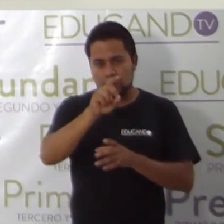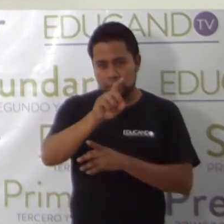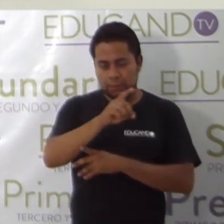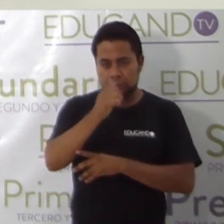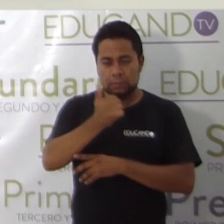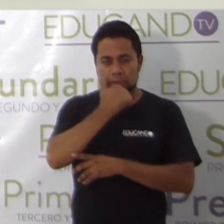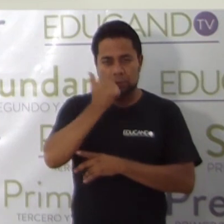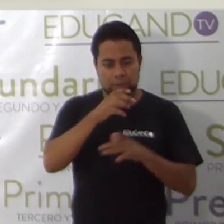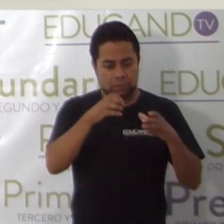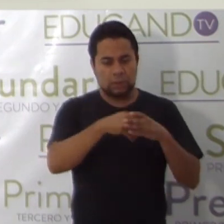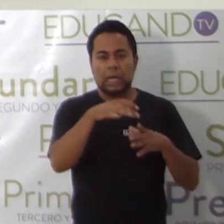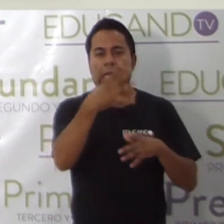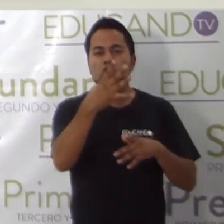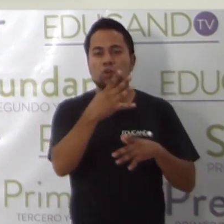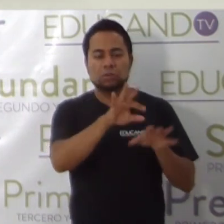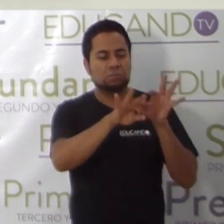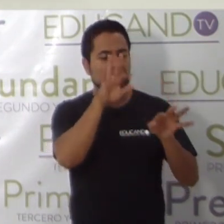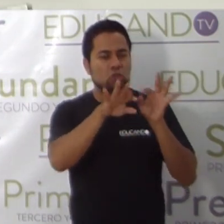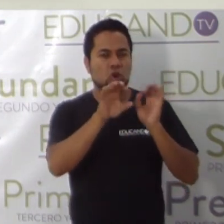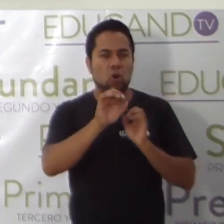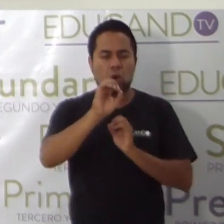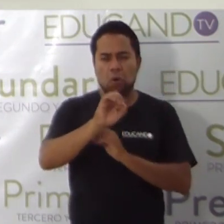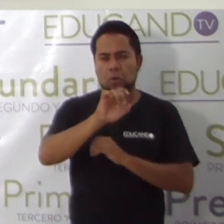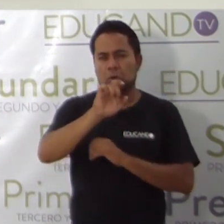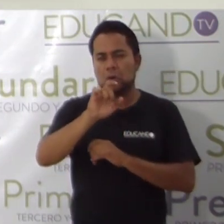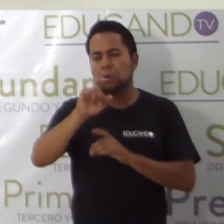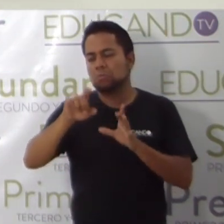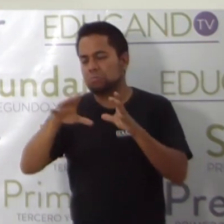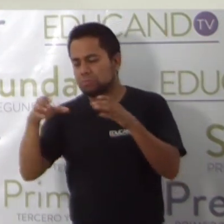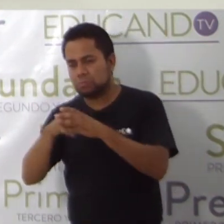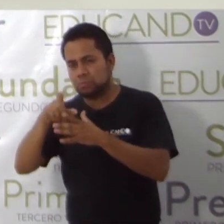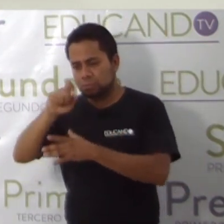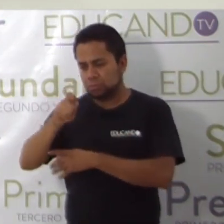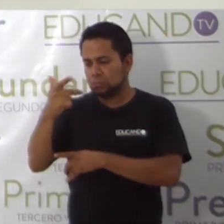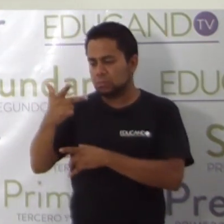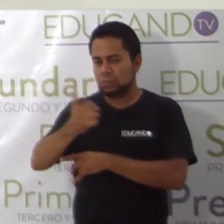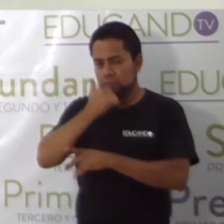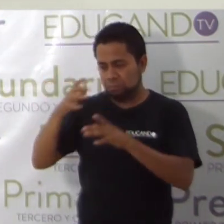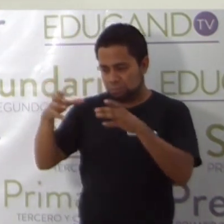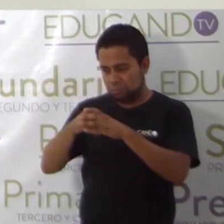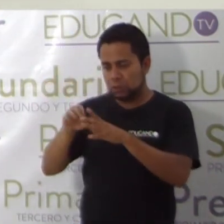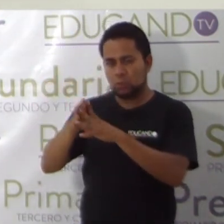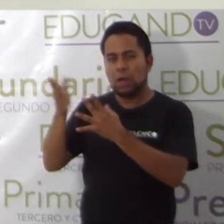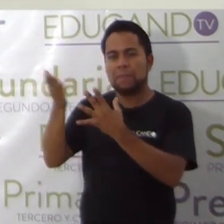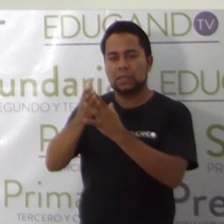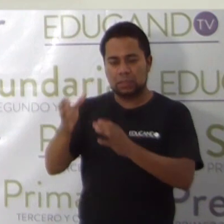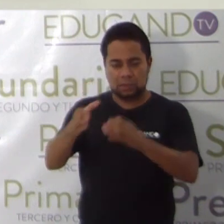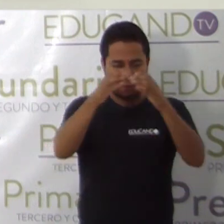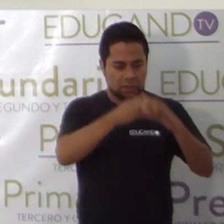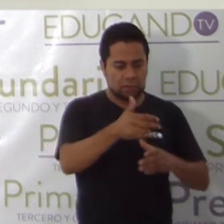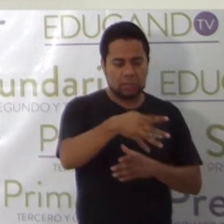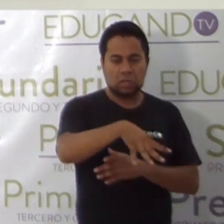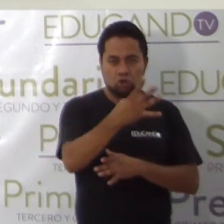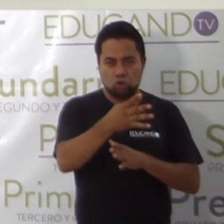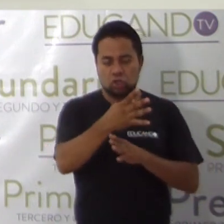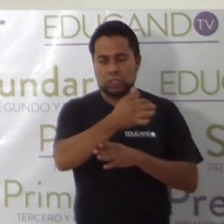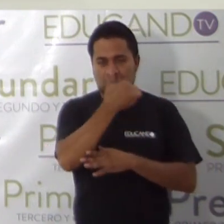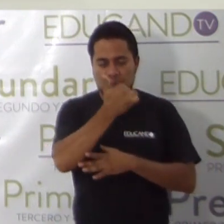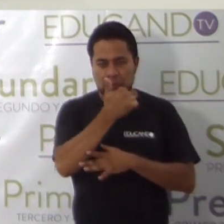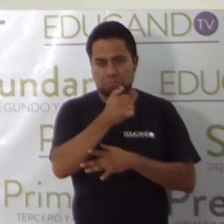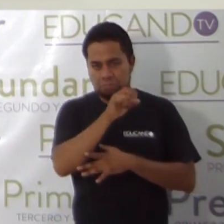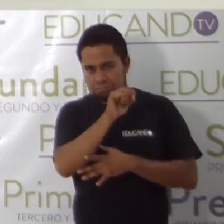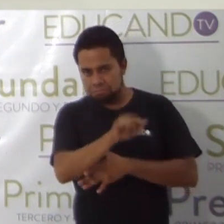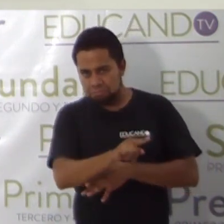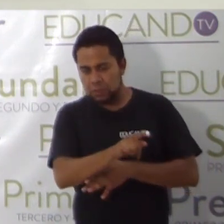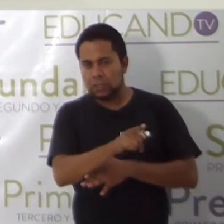una muestra de 14, o de 28 alumnos se tomó una muestra de la mitad de 14, y se les preguntó en ese bimestre